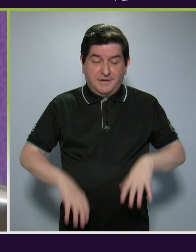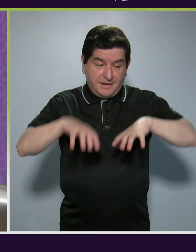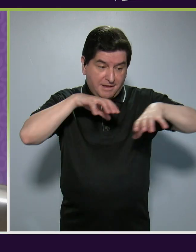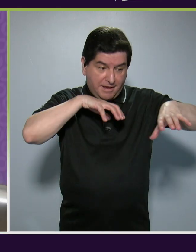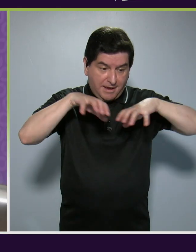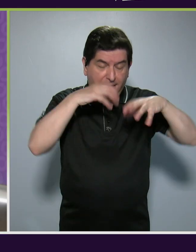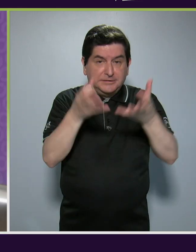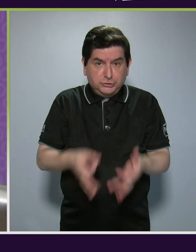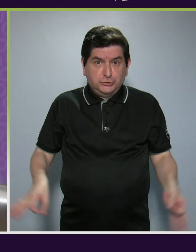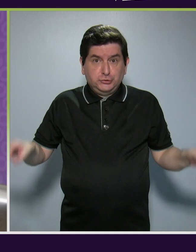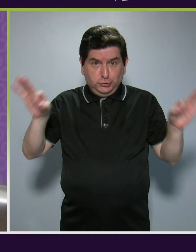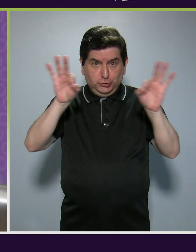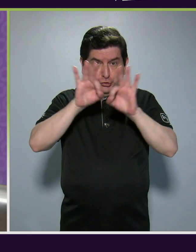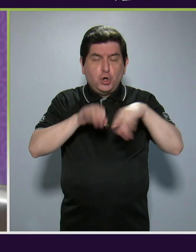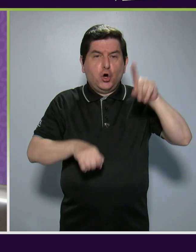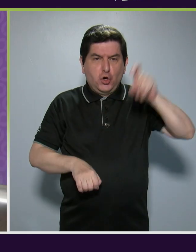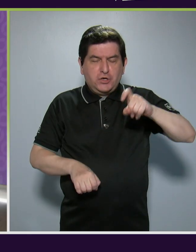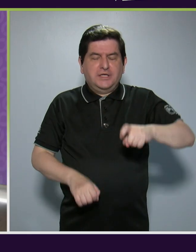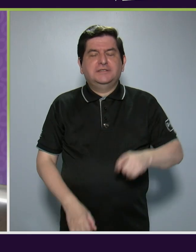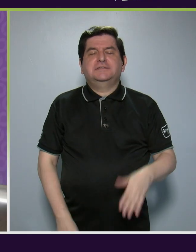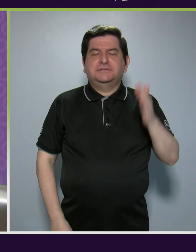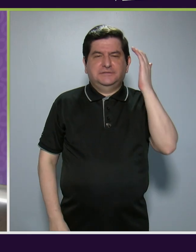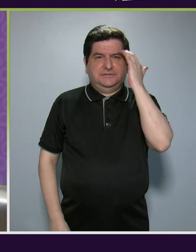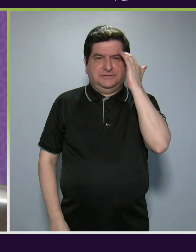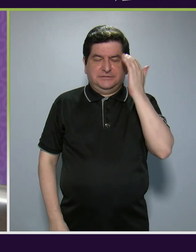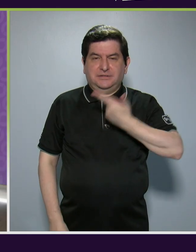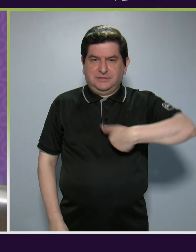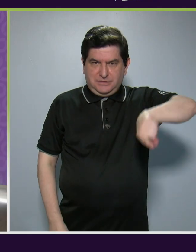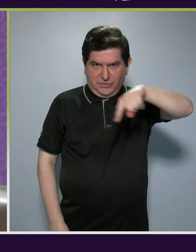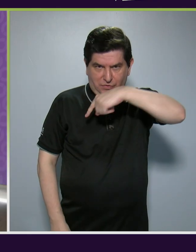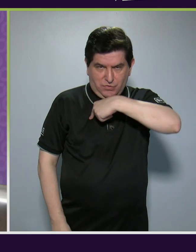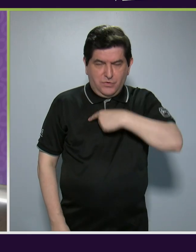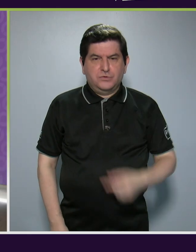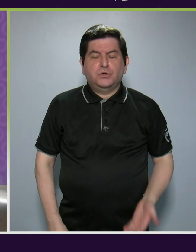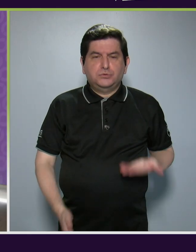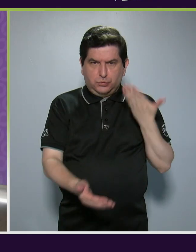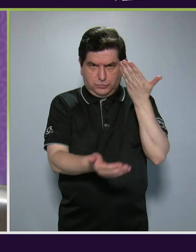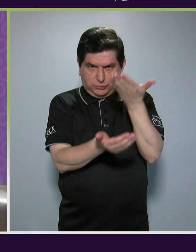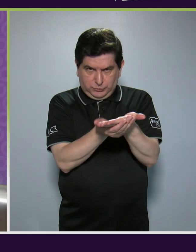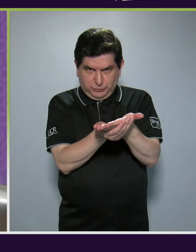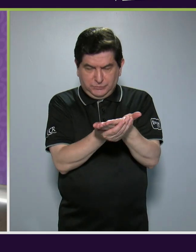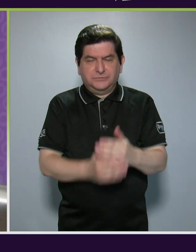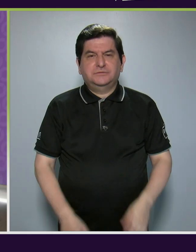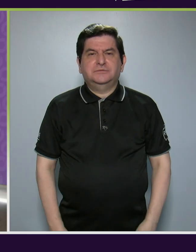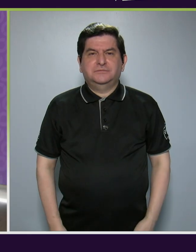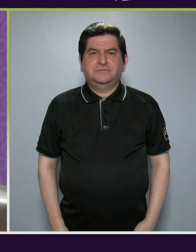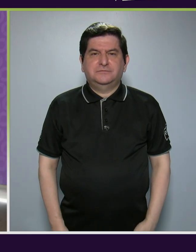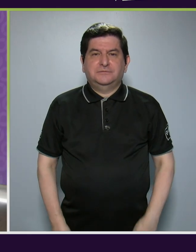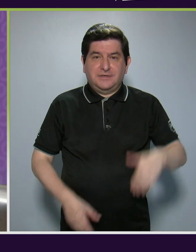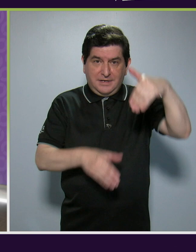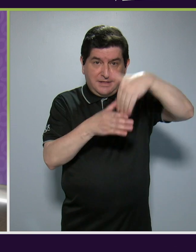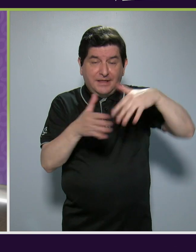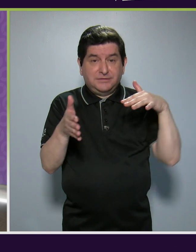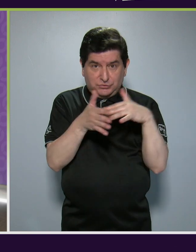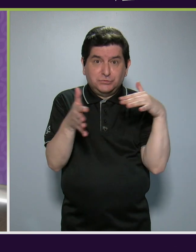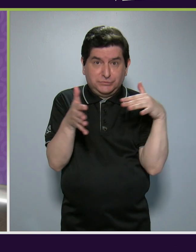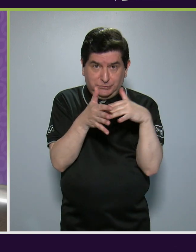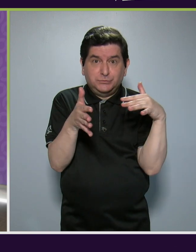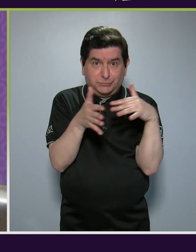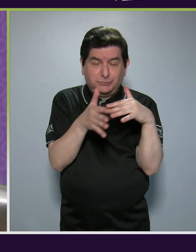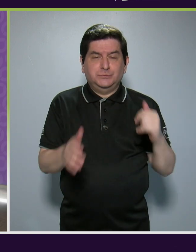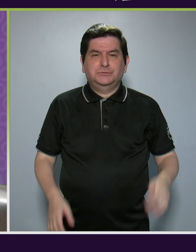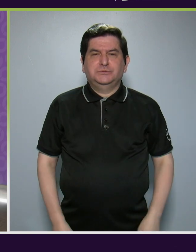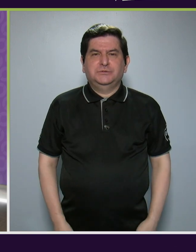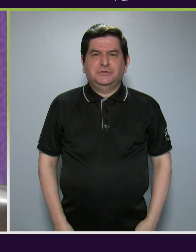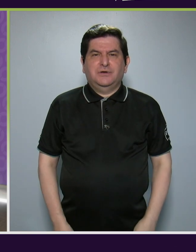acciones importantes que hay que tomar en cuenta, y nosotros lo proponemos dentro del estudio,